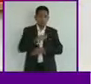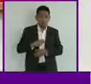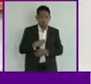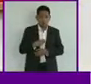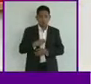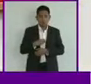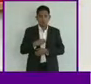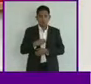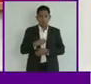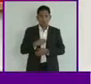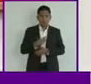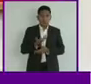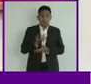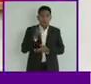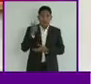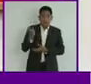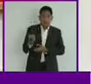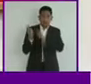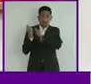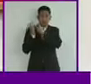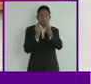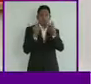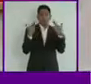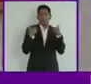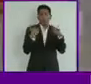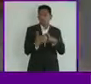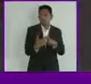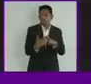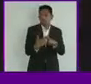de estas enseñanzas. Muchas gracias.